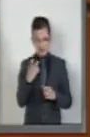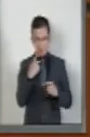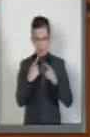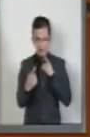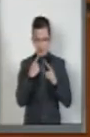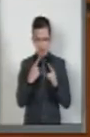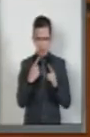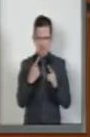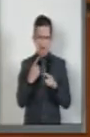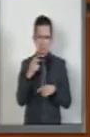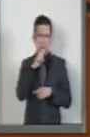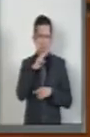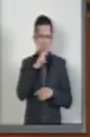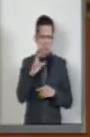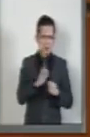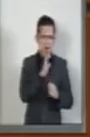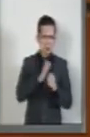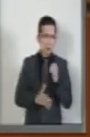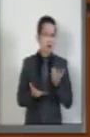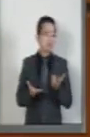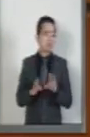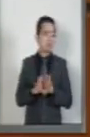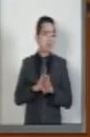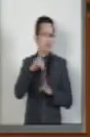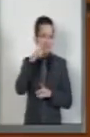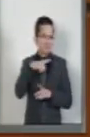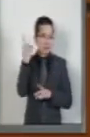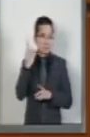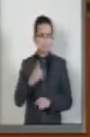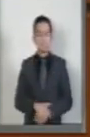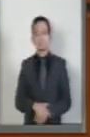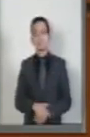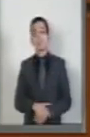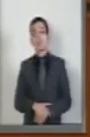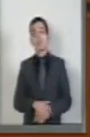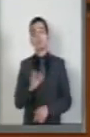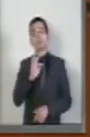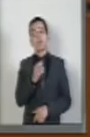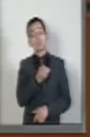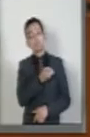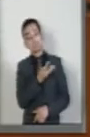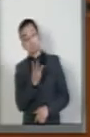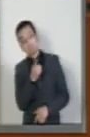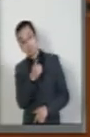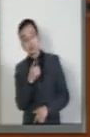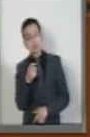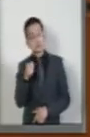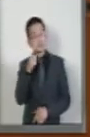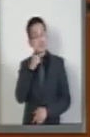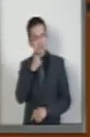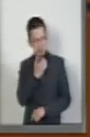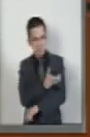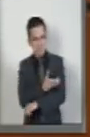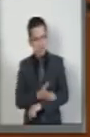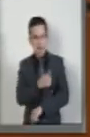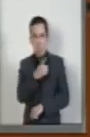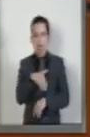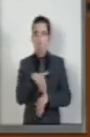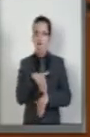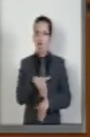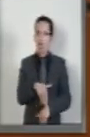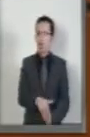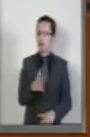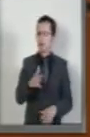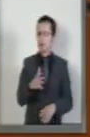sería que los colegas que se inclinan a obedecer ciegamente cualquier instrucción